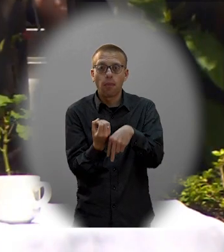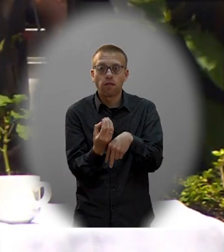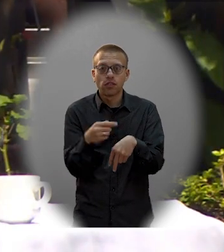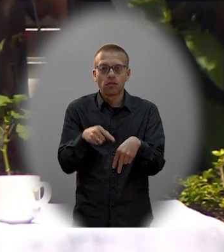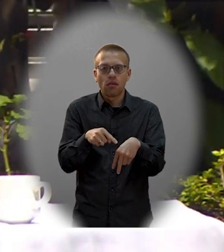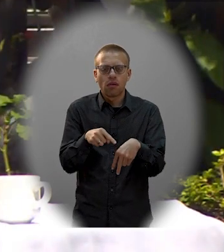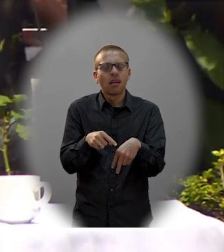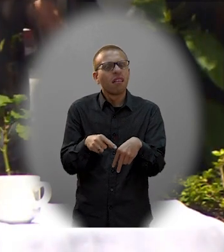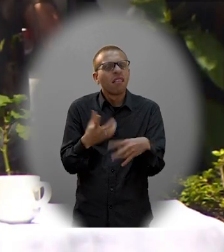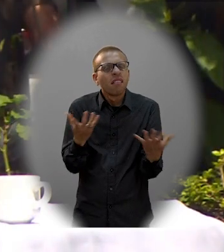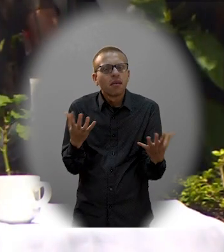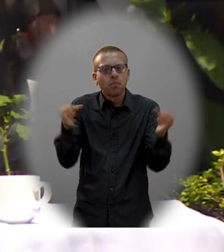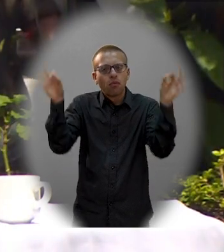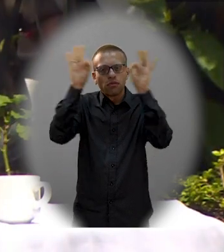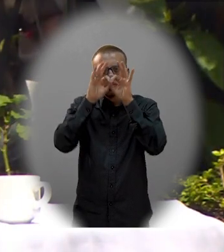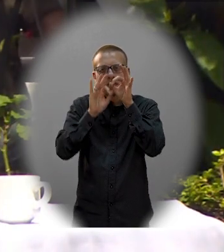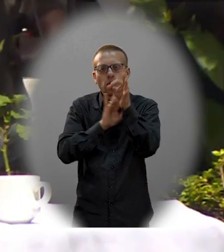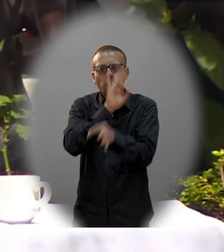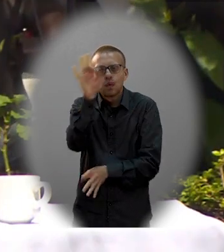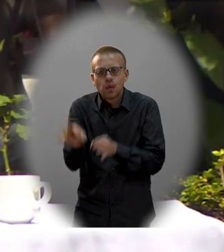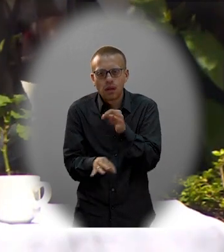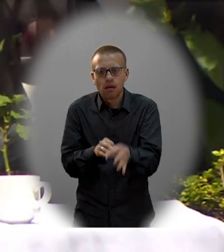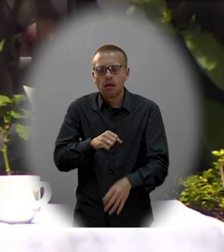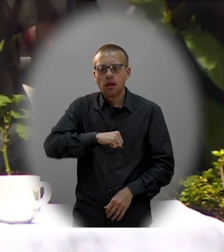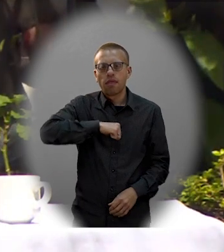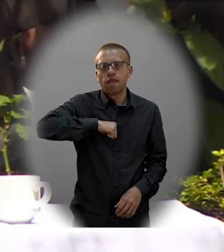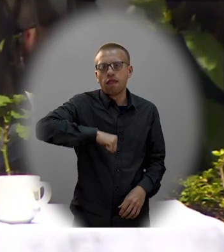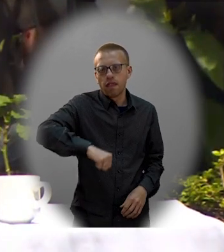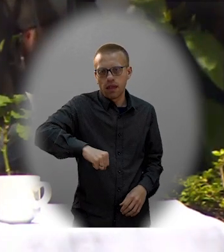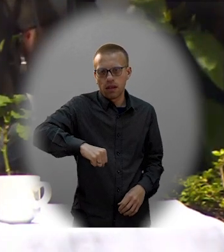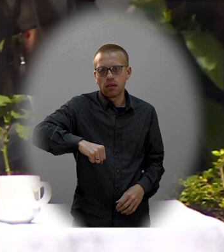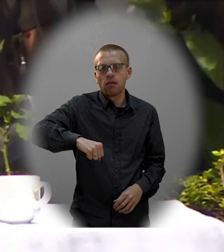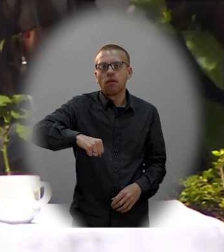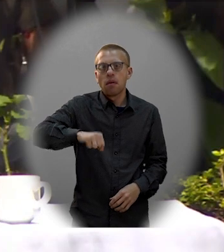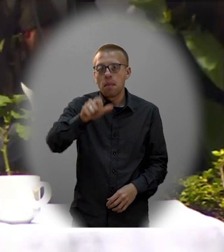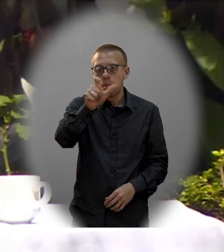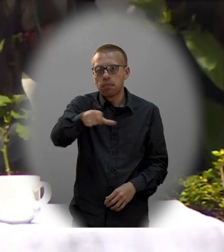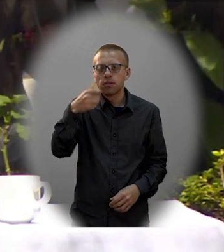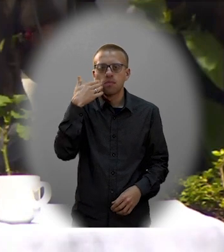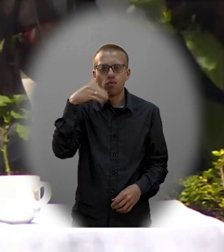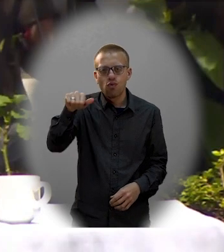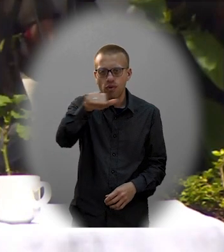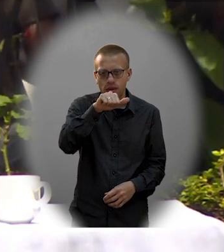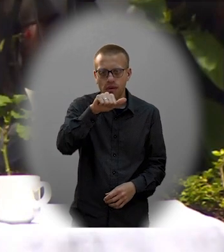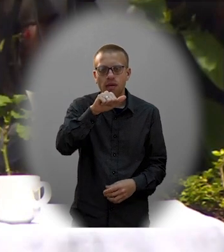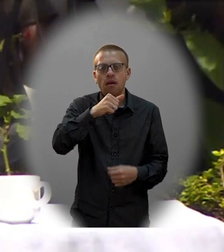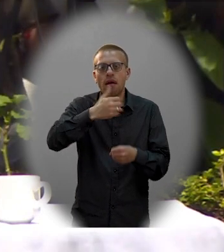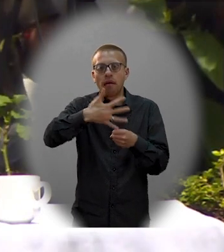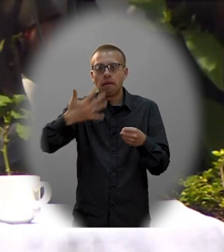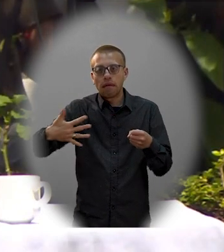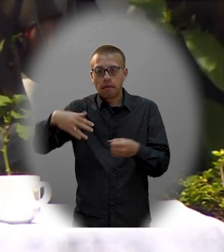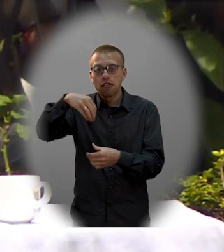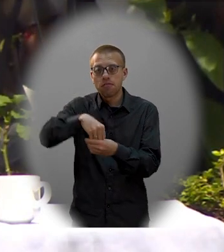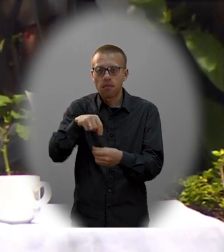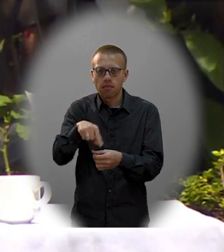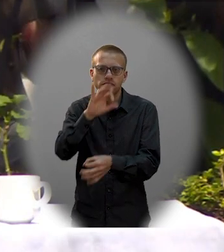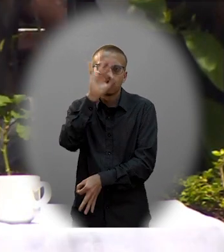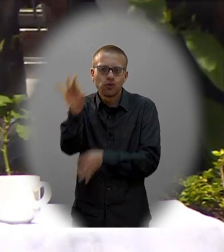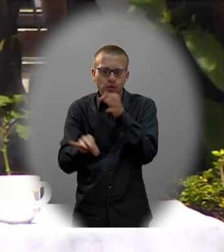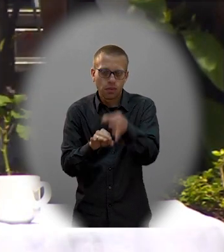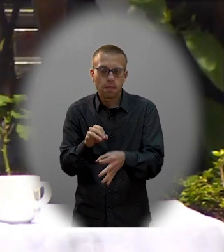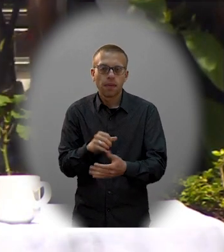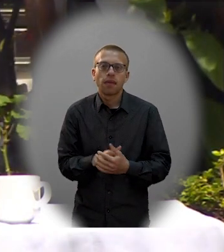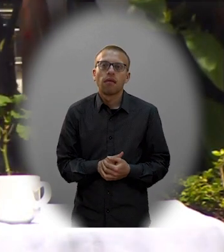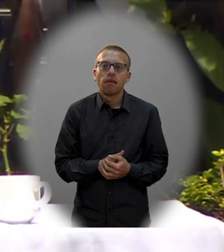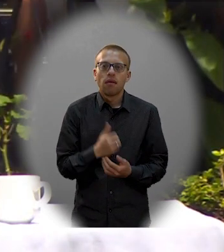de generar cuidado y respeto de los derechos de las mujeres y las personas LGBT. Si un profesor no garantiza esas condiciones,